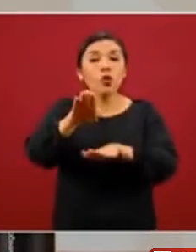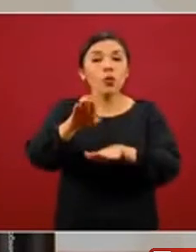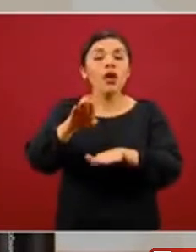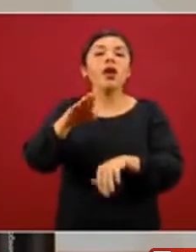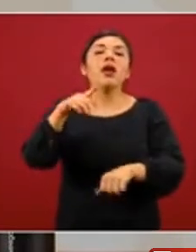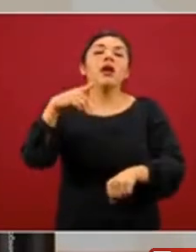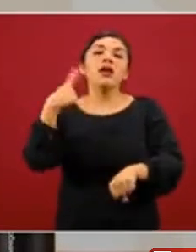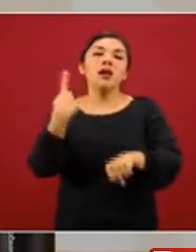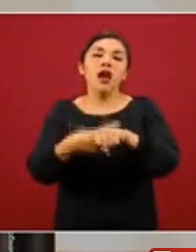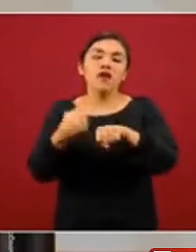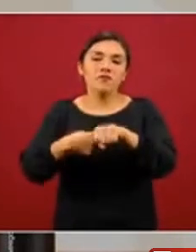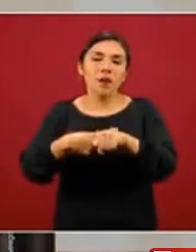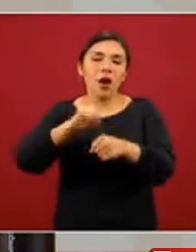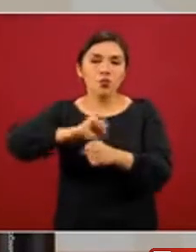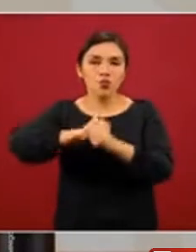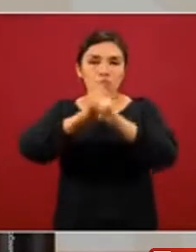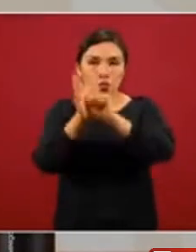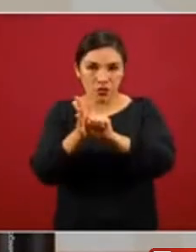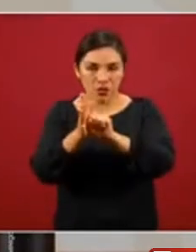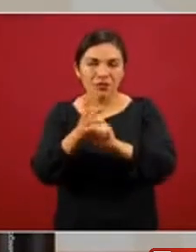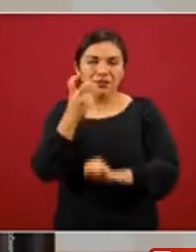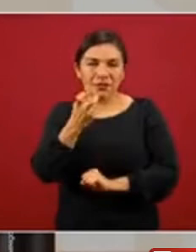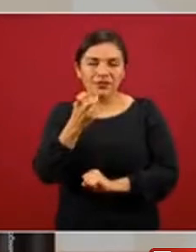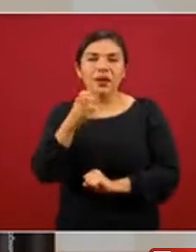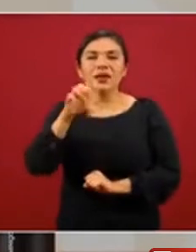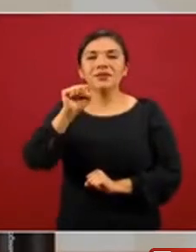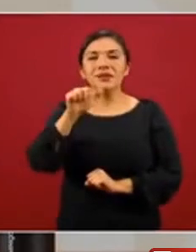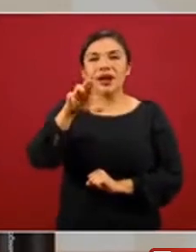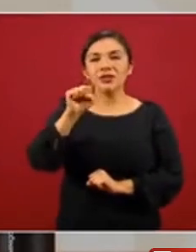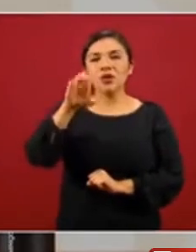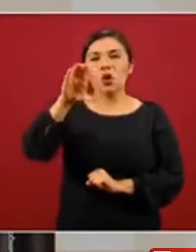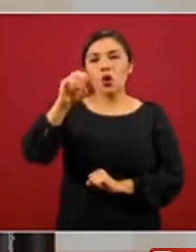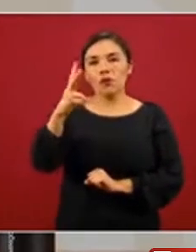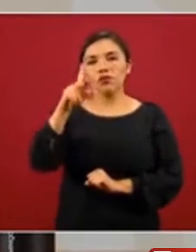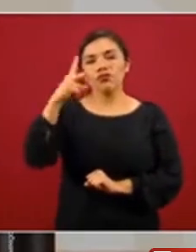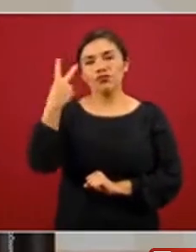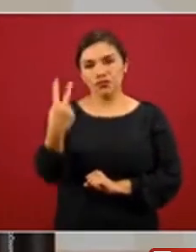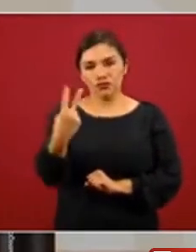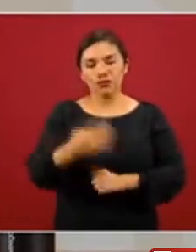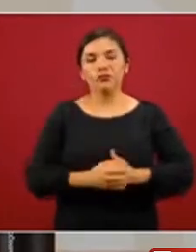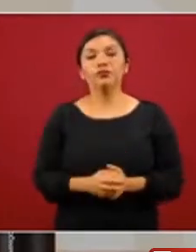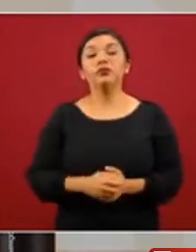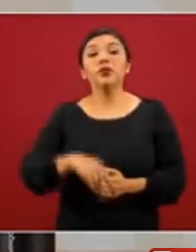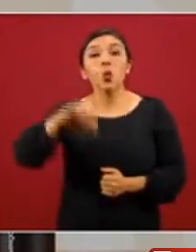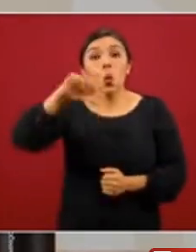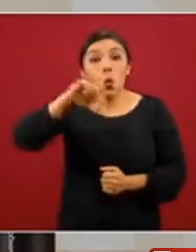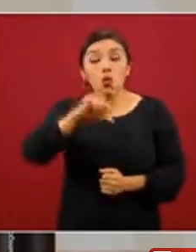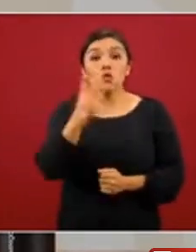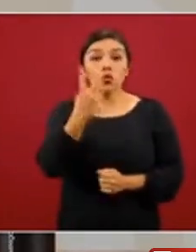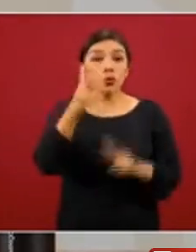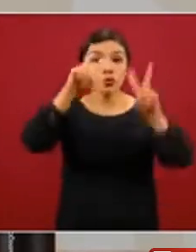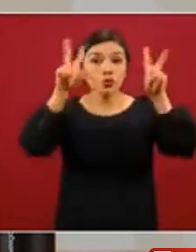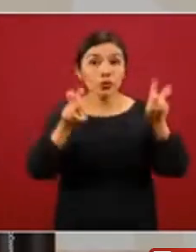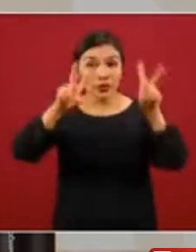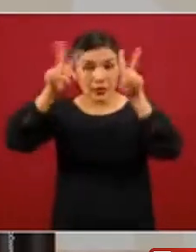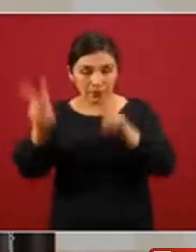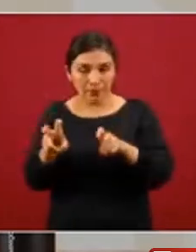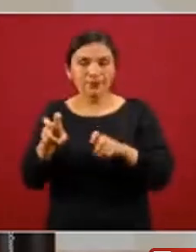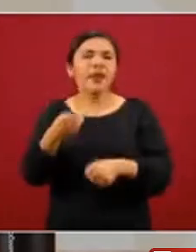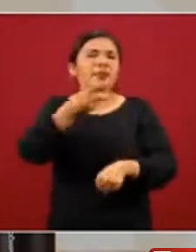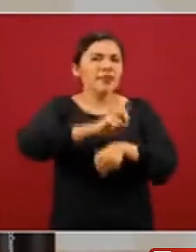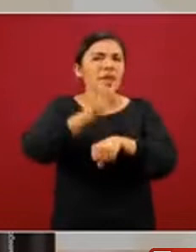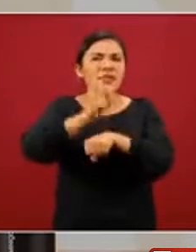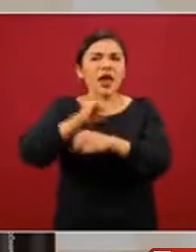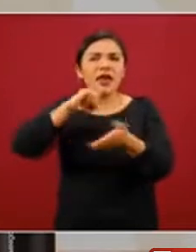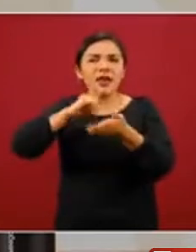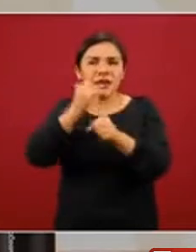COVID causada por el nuevo coronavirus SARS-CoV-2. Hoy vamos a tener dos temas: el informe técnico diario que